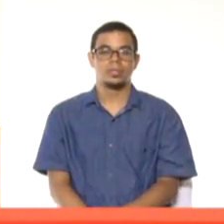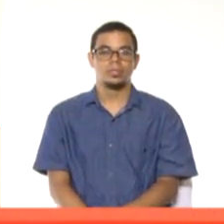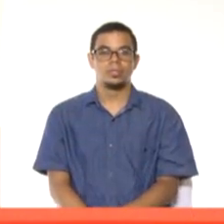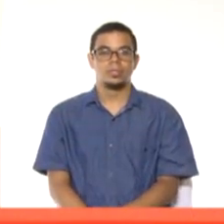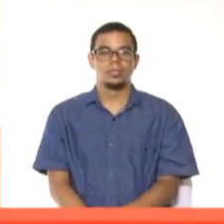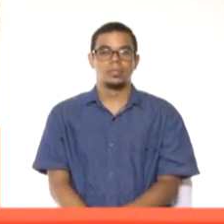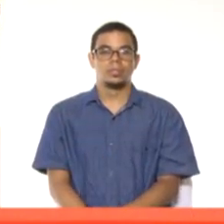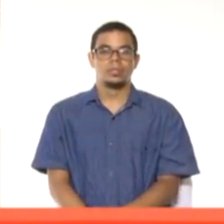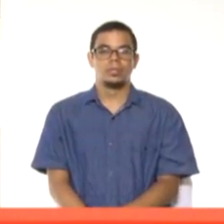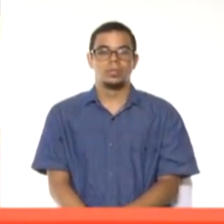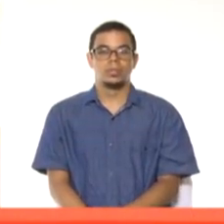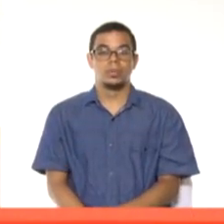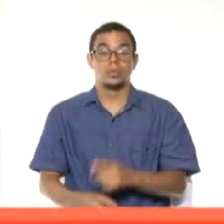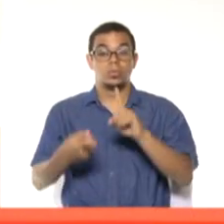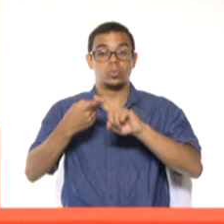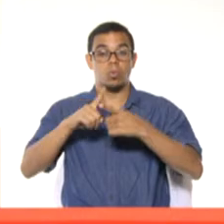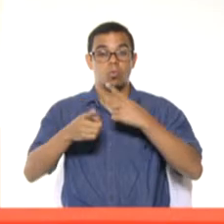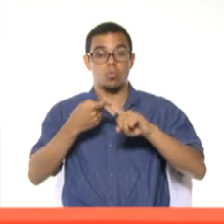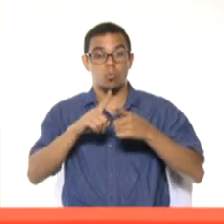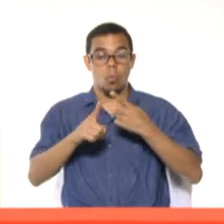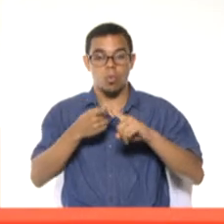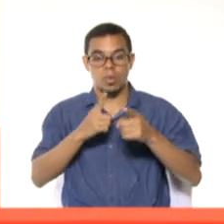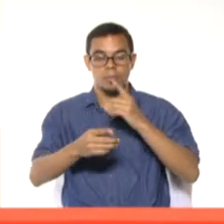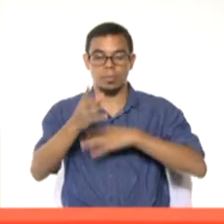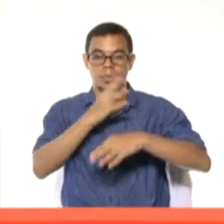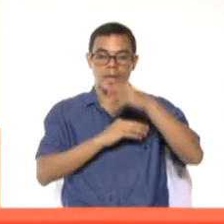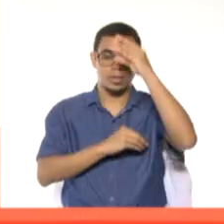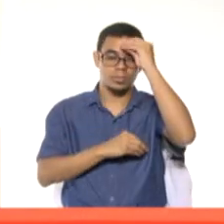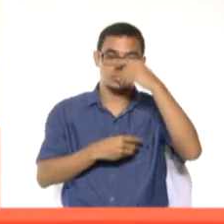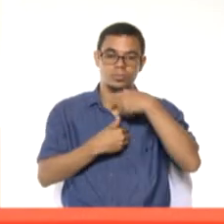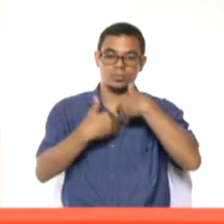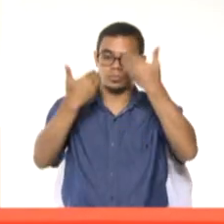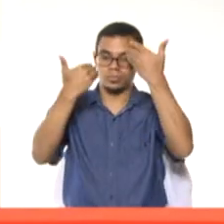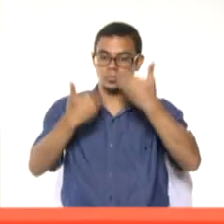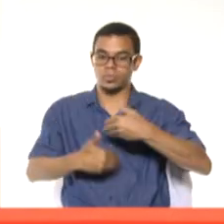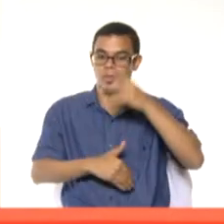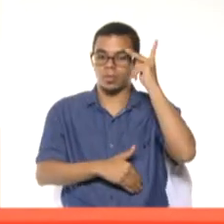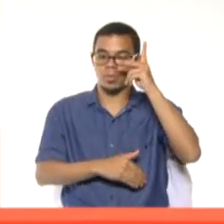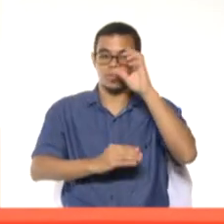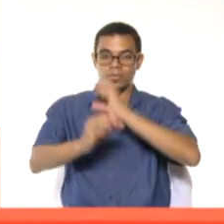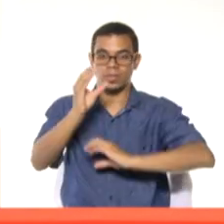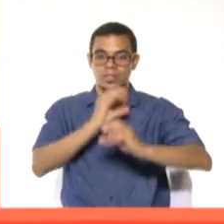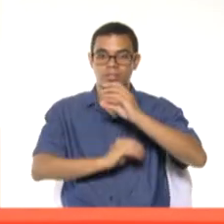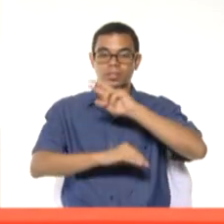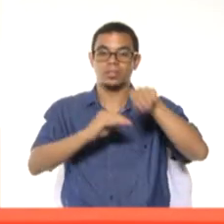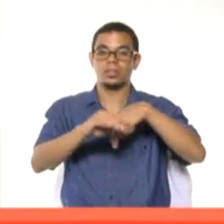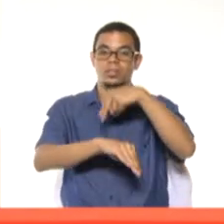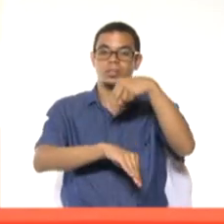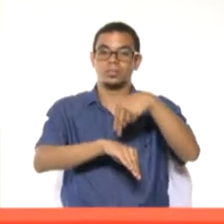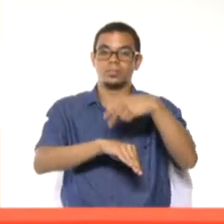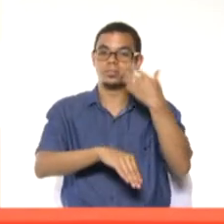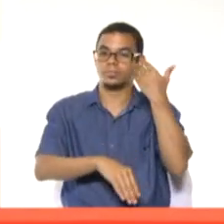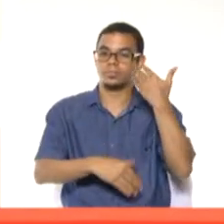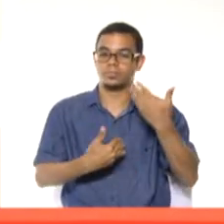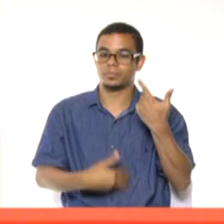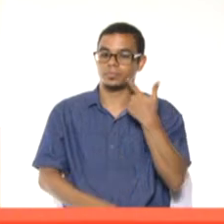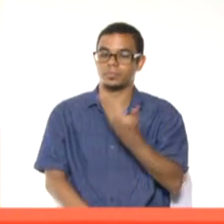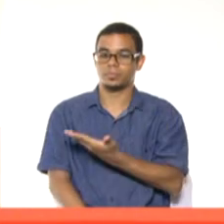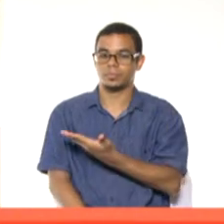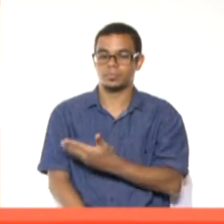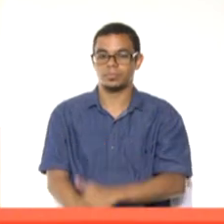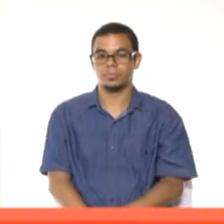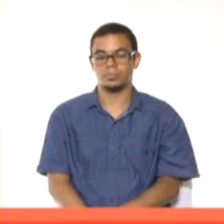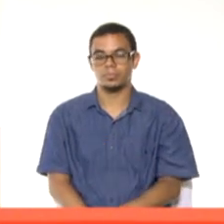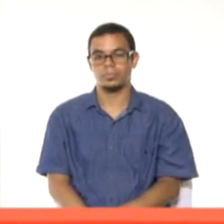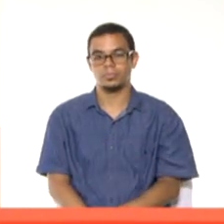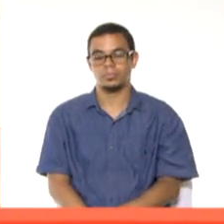CET, Centro de Recursos para el Aprendizaje, les acompaña la profesora de Ciencias Naturales Isabel Ponce.